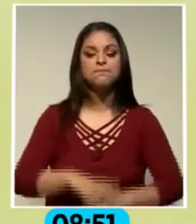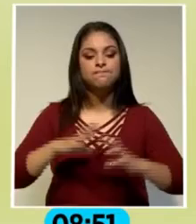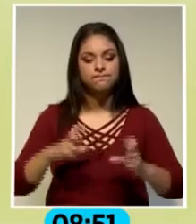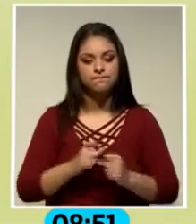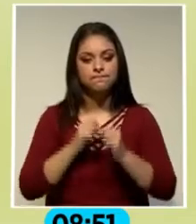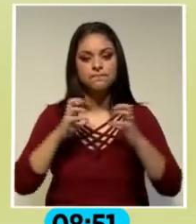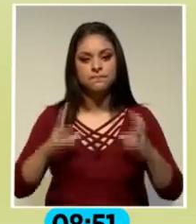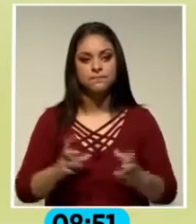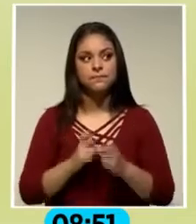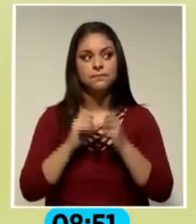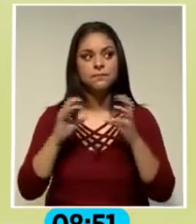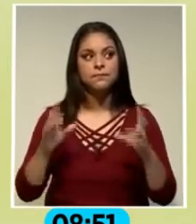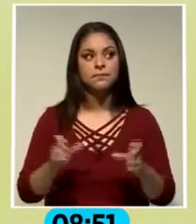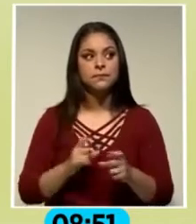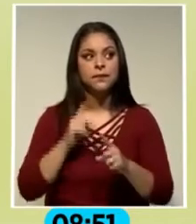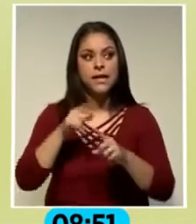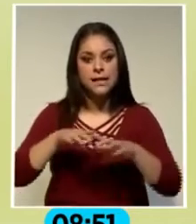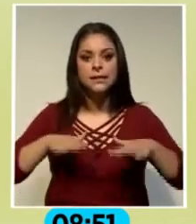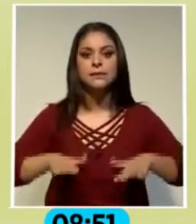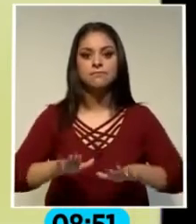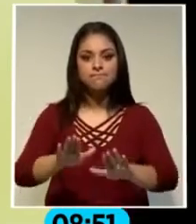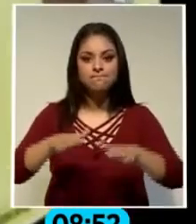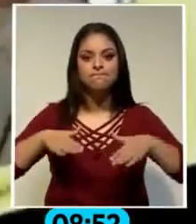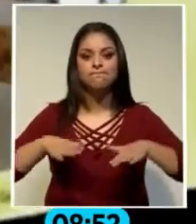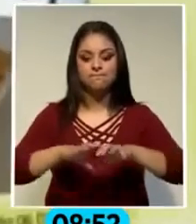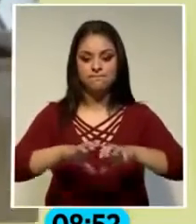Amasamos hasta que la pasta no quede así.